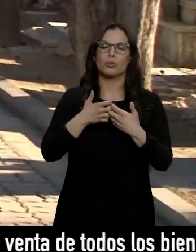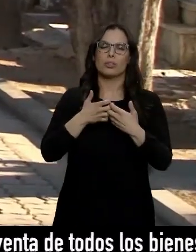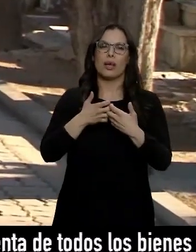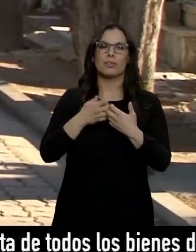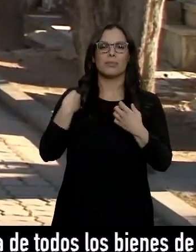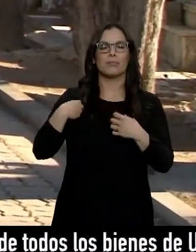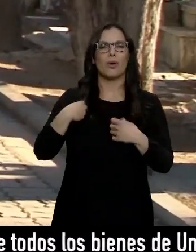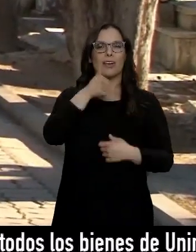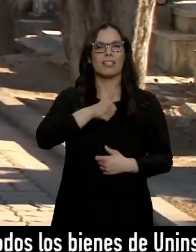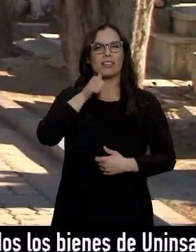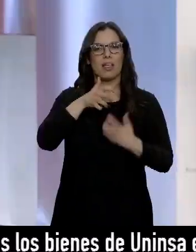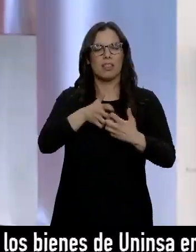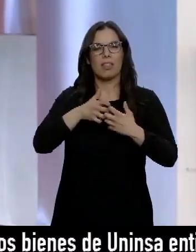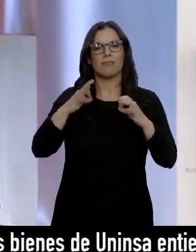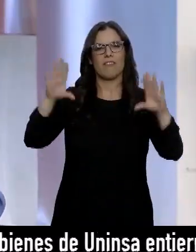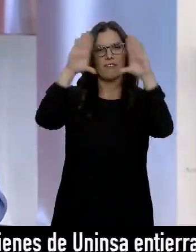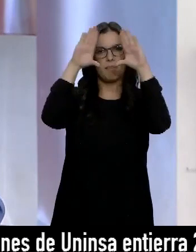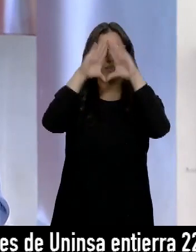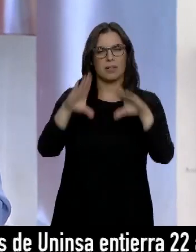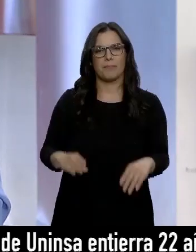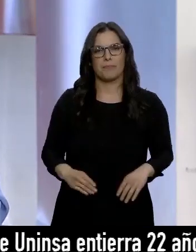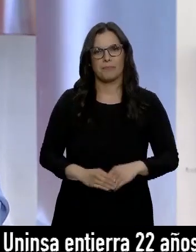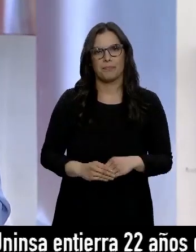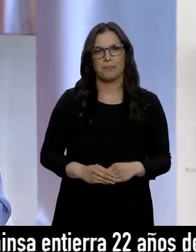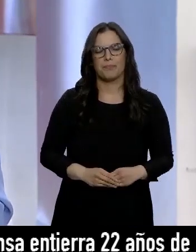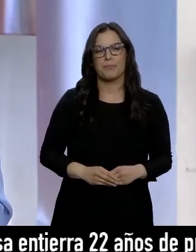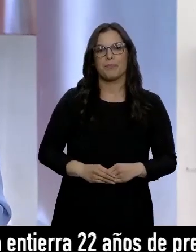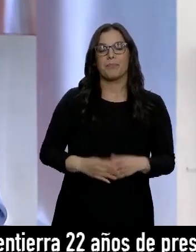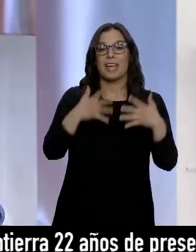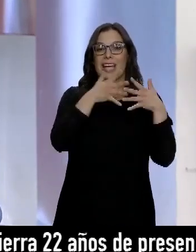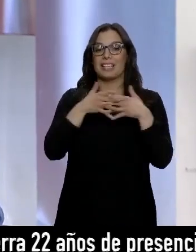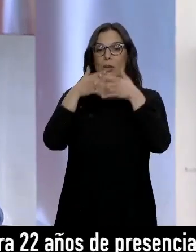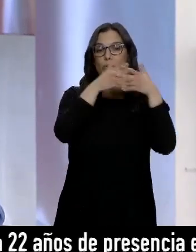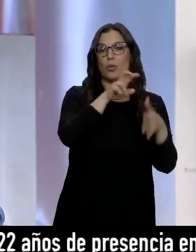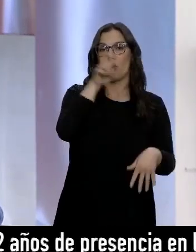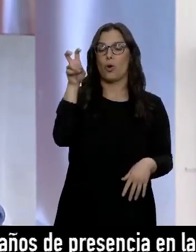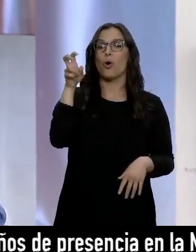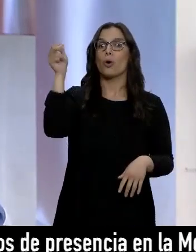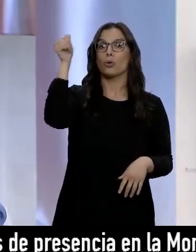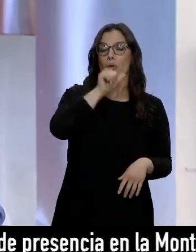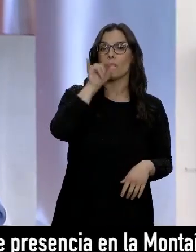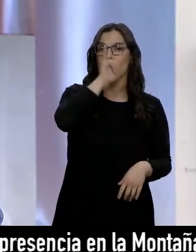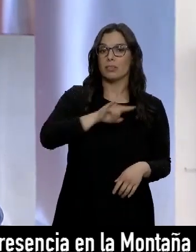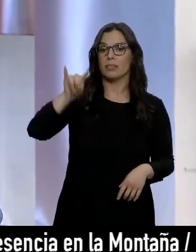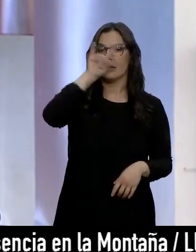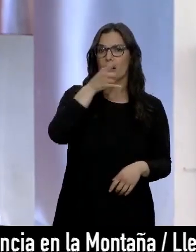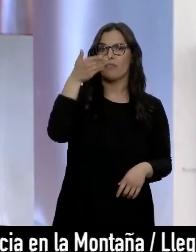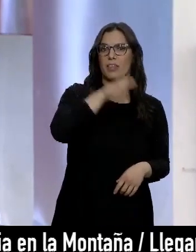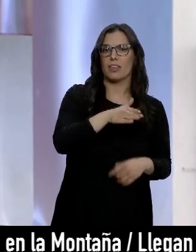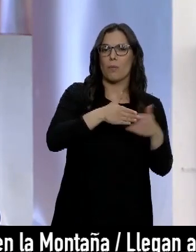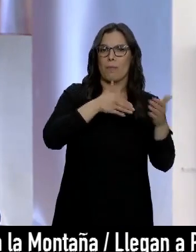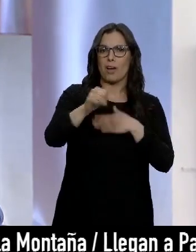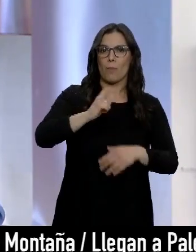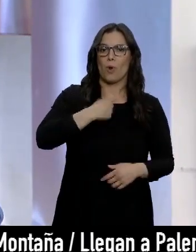resistencias feministas. En Estados Unidos, la muerte de otro ciudadano afroamericano a manos de la policía